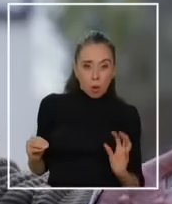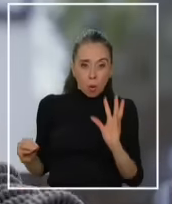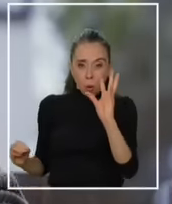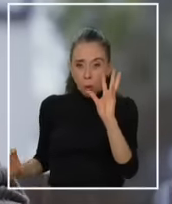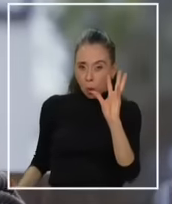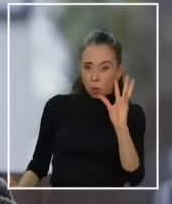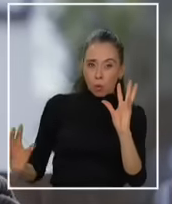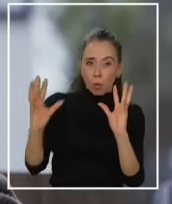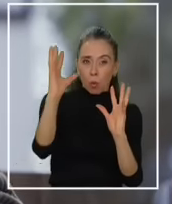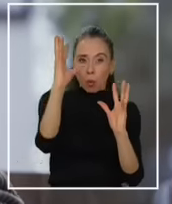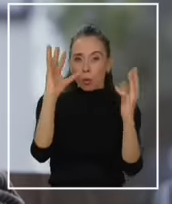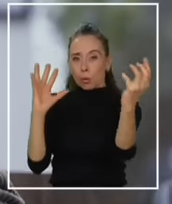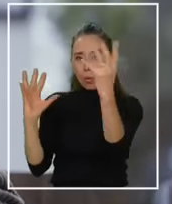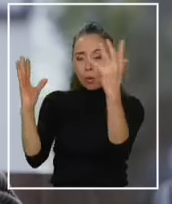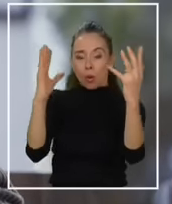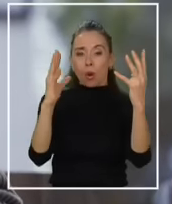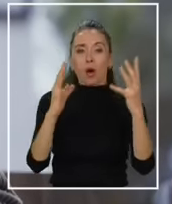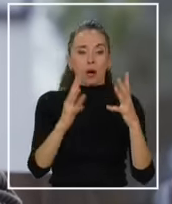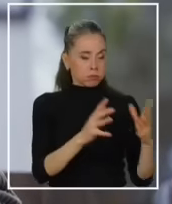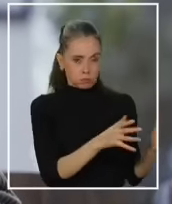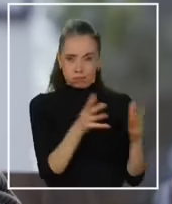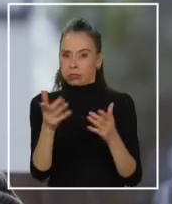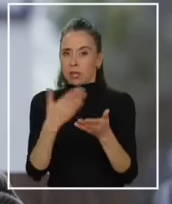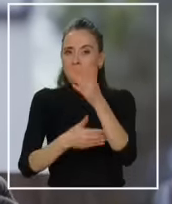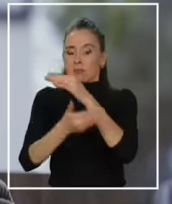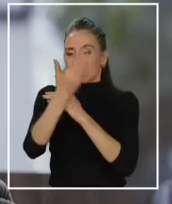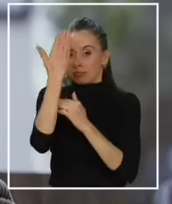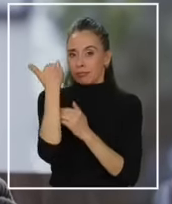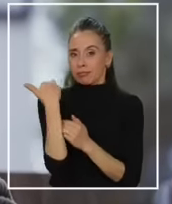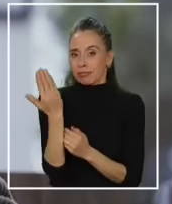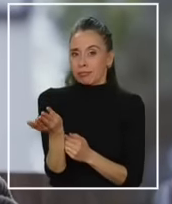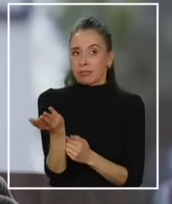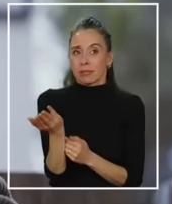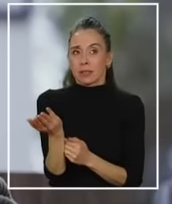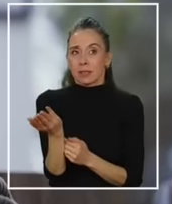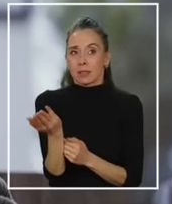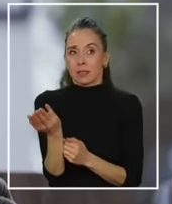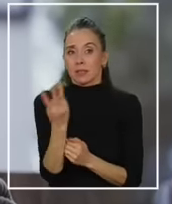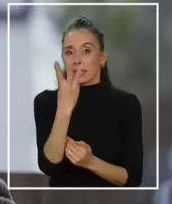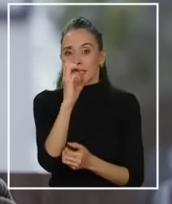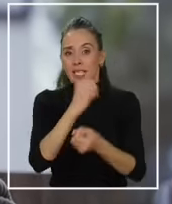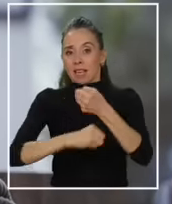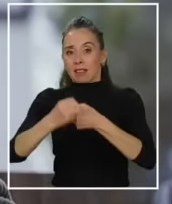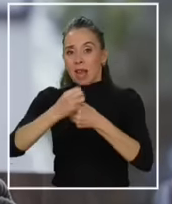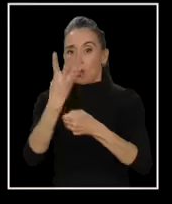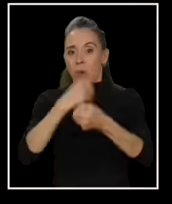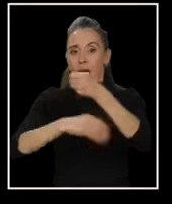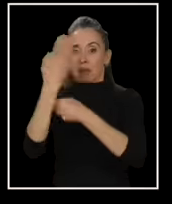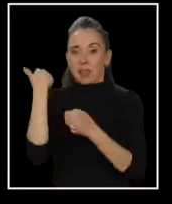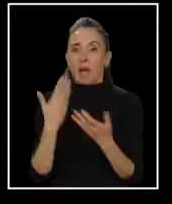llega con tanta infraestructura? Y estamos hablando de 30, 40 años atrás.